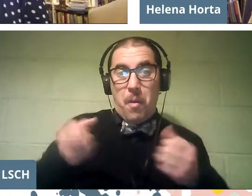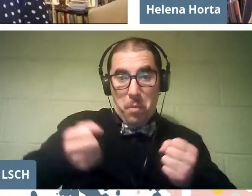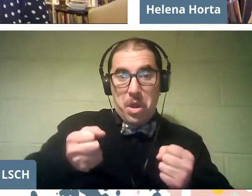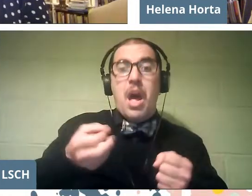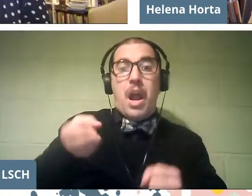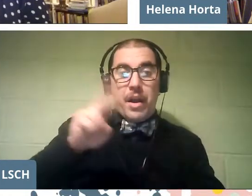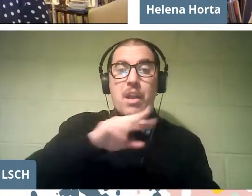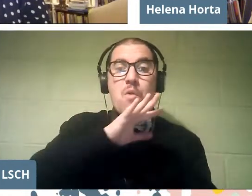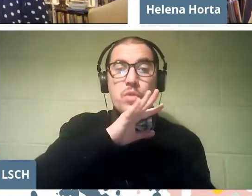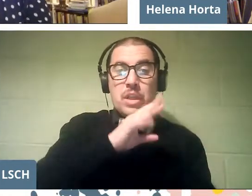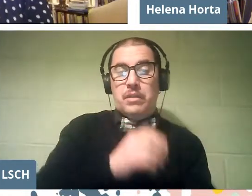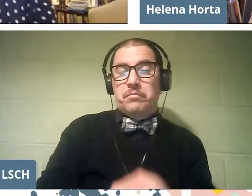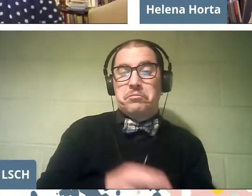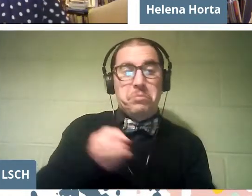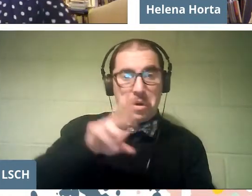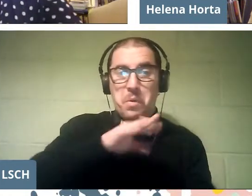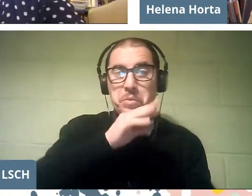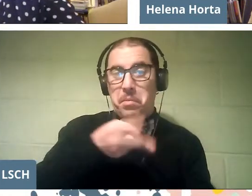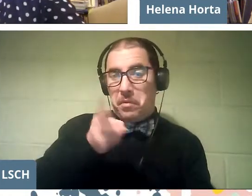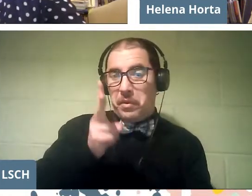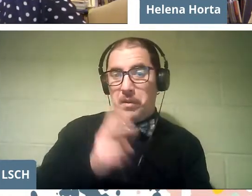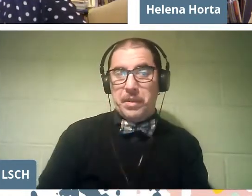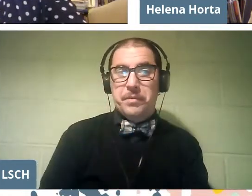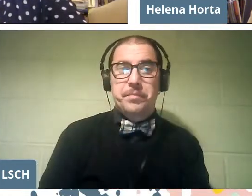reflotadas o vueltas a utilizar.